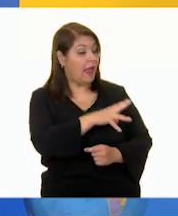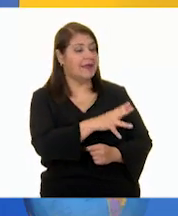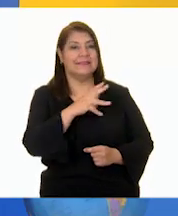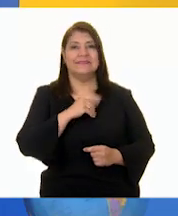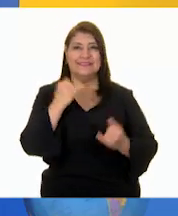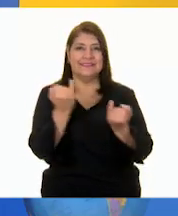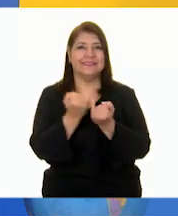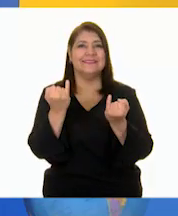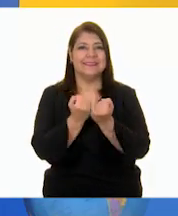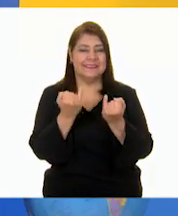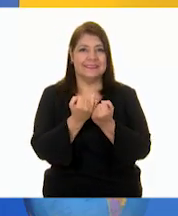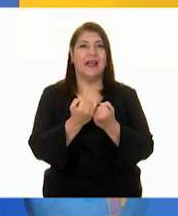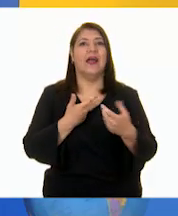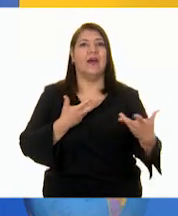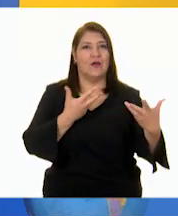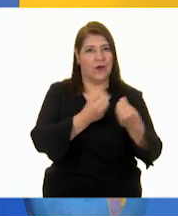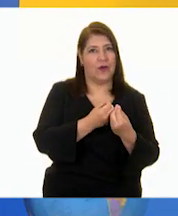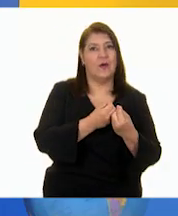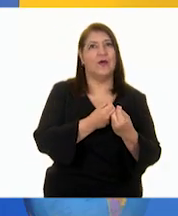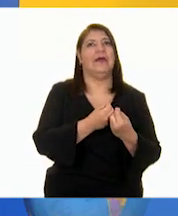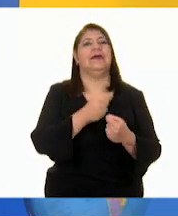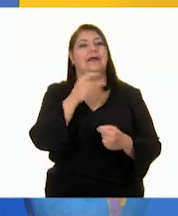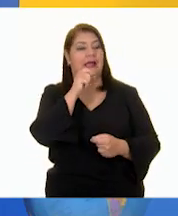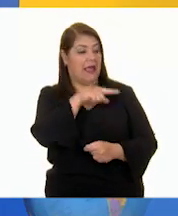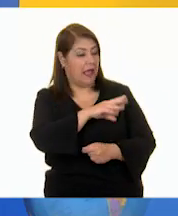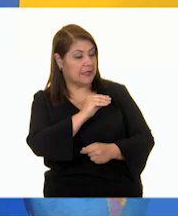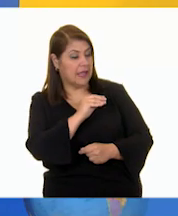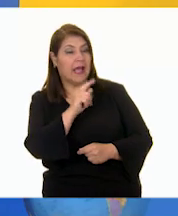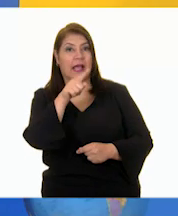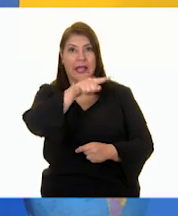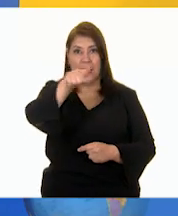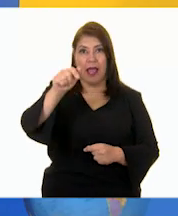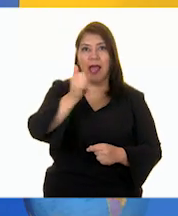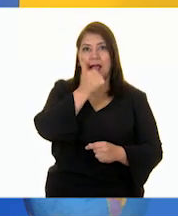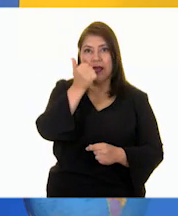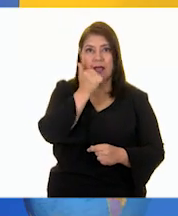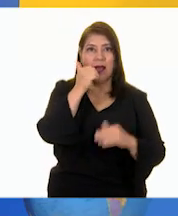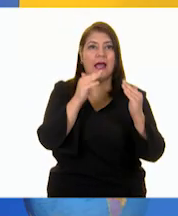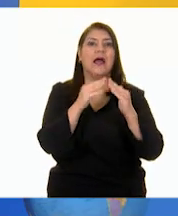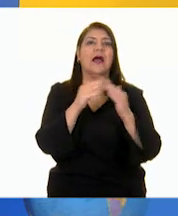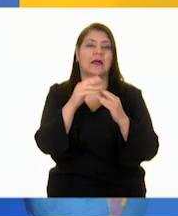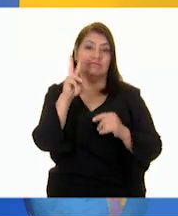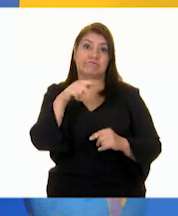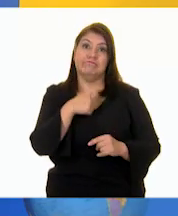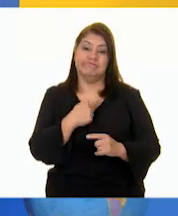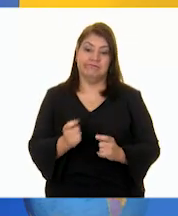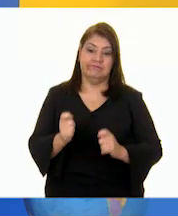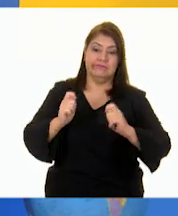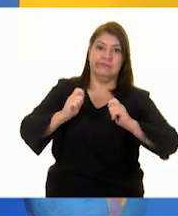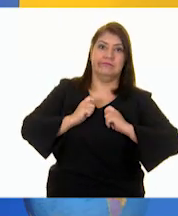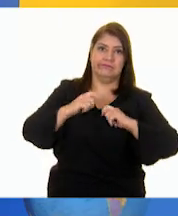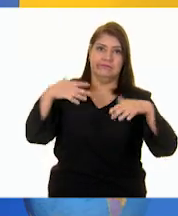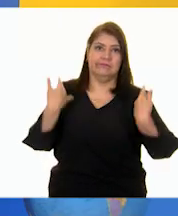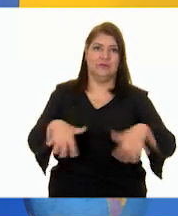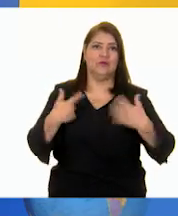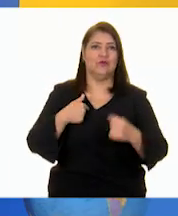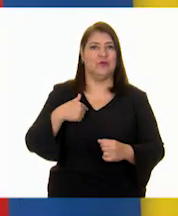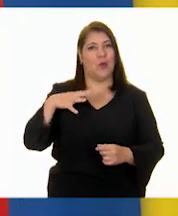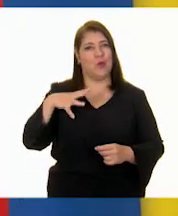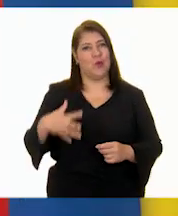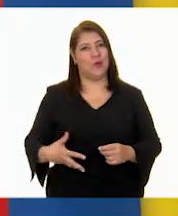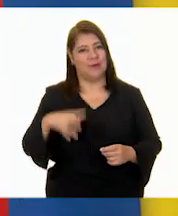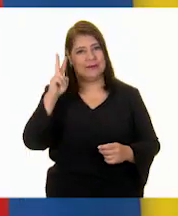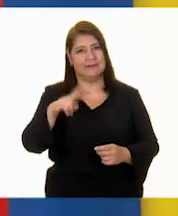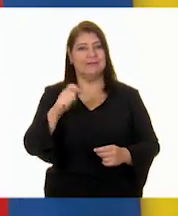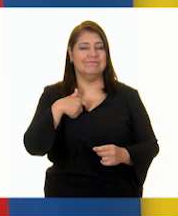Poder acompañarlos a ti, a Ton y a nuestros estudiantes en casa es un privilegio que además disfruto mucho. Muchas